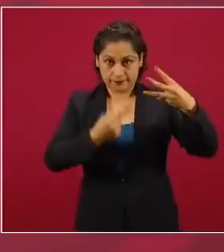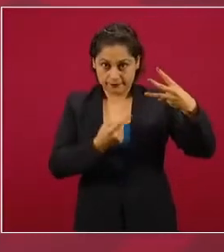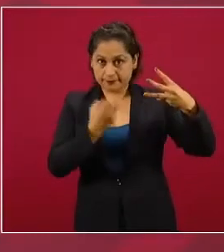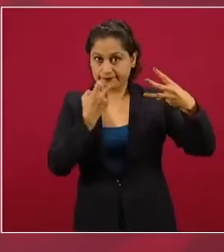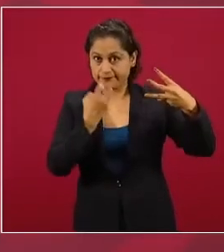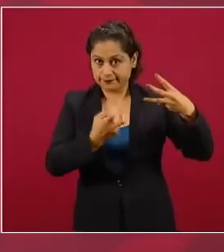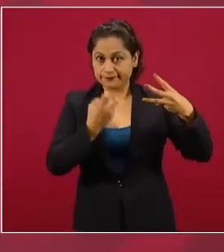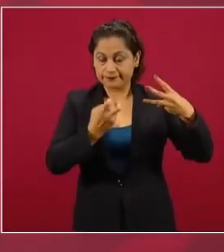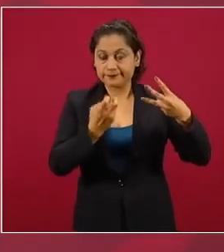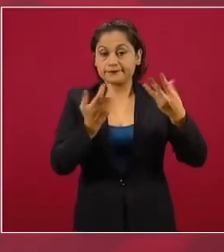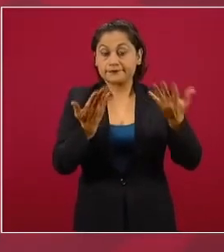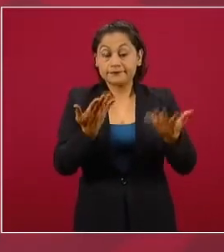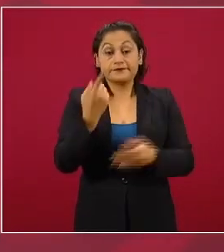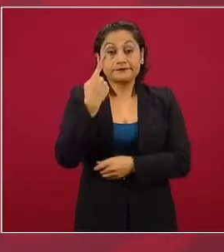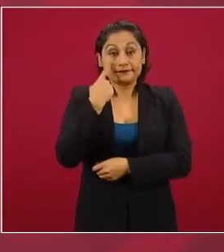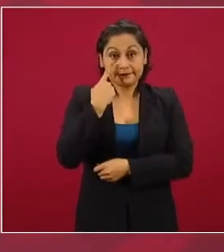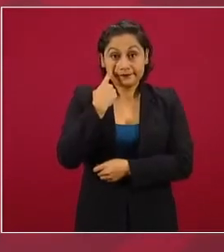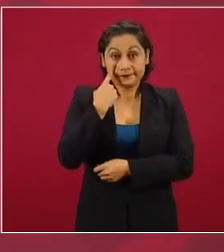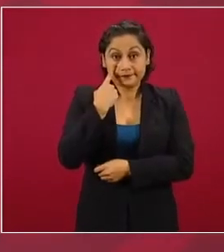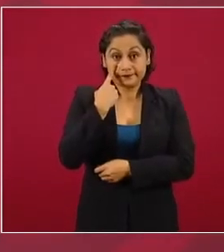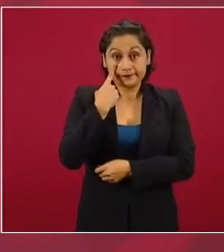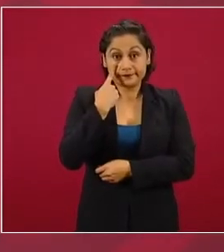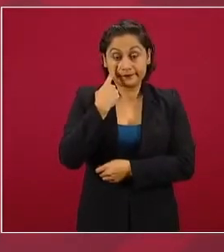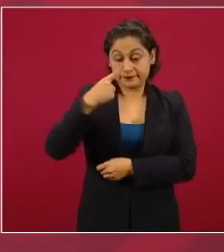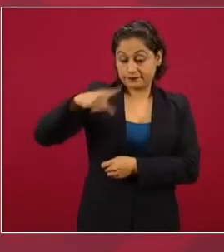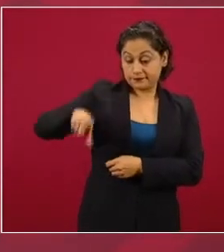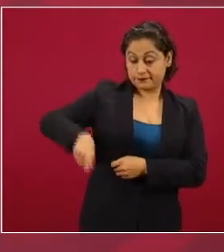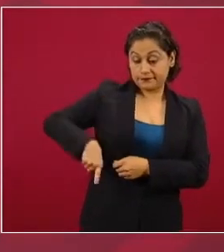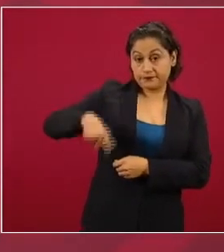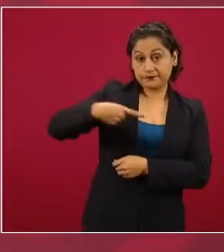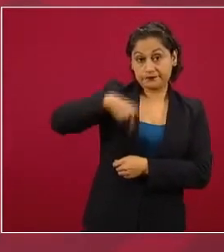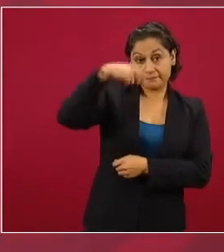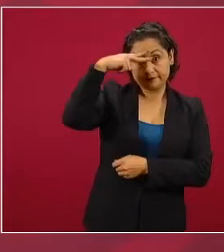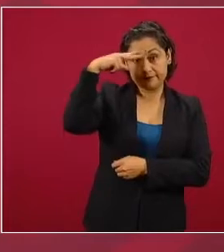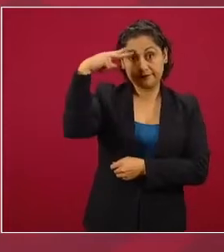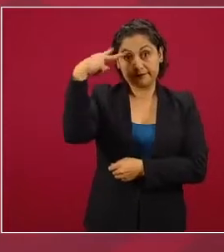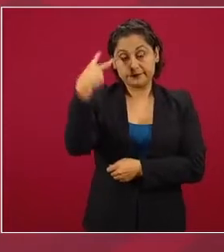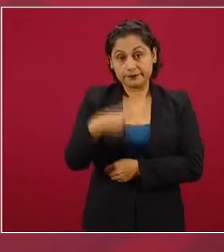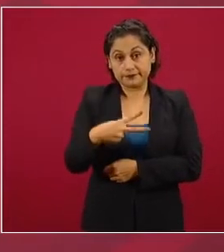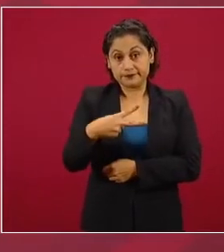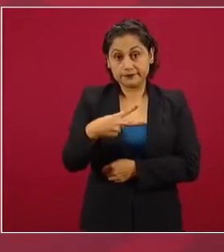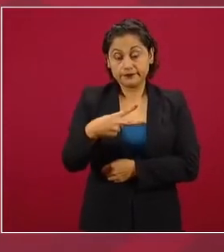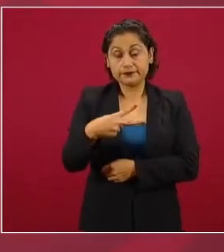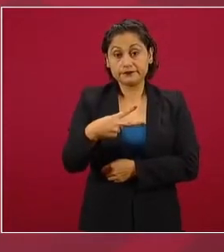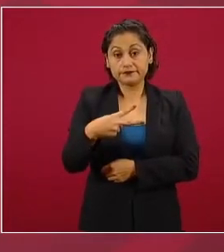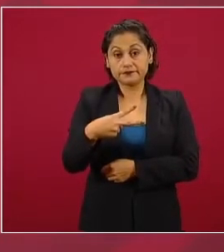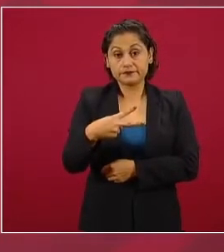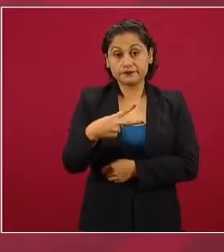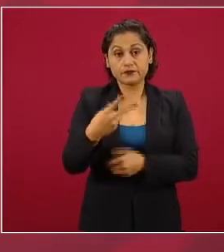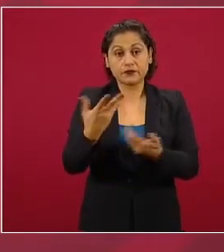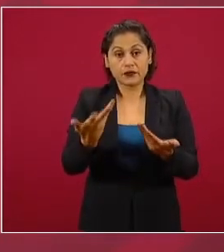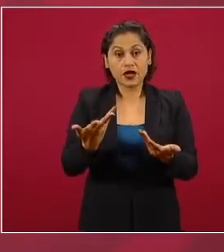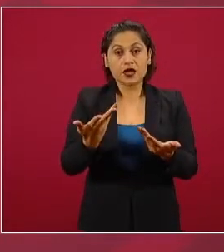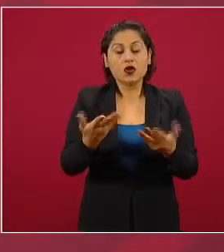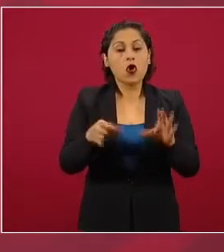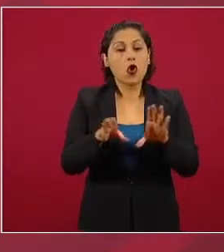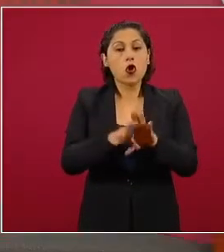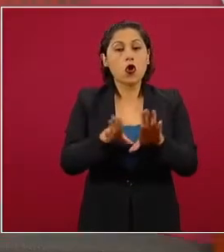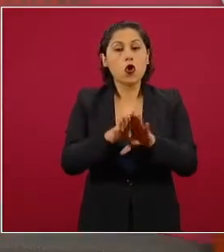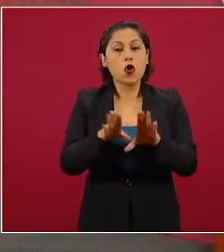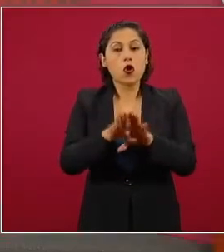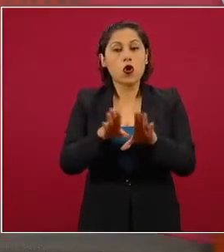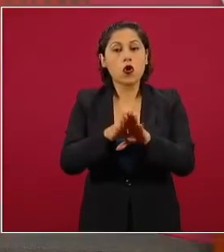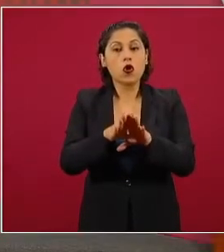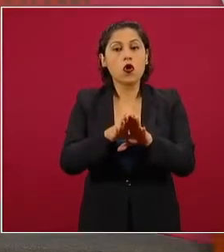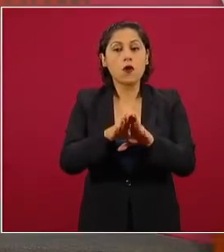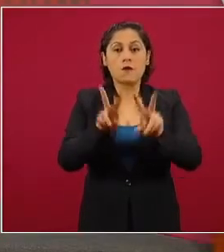la disposición del Gobierno de México en las medidas de control sanitario,